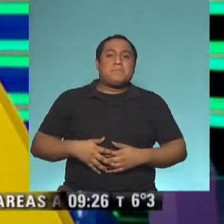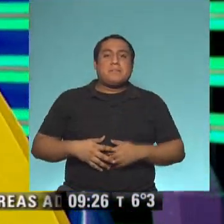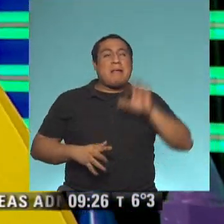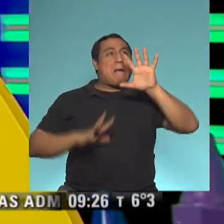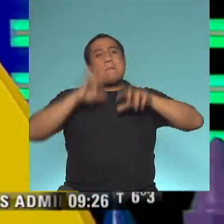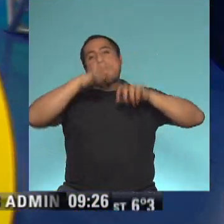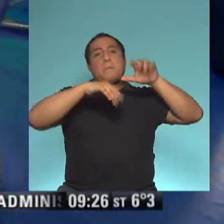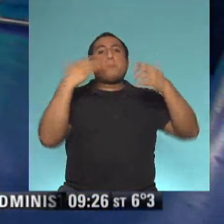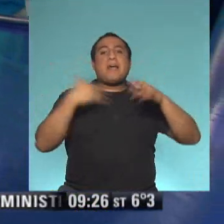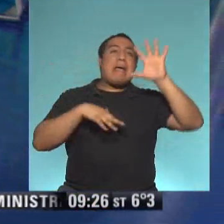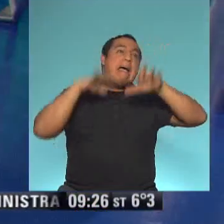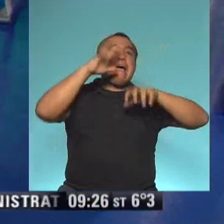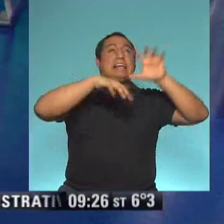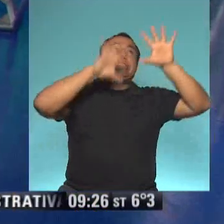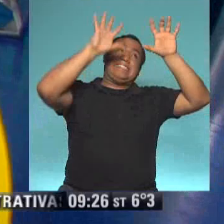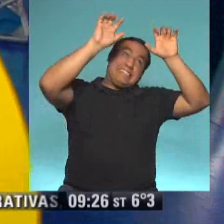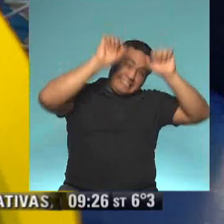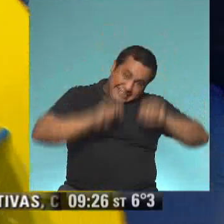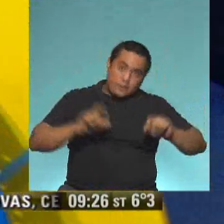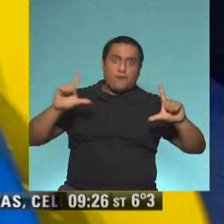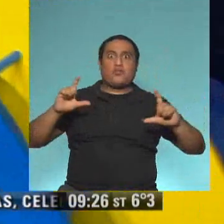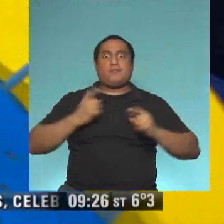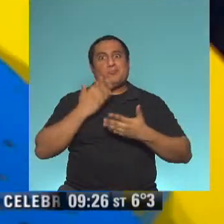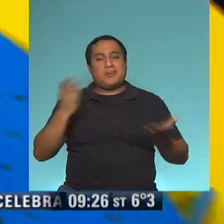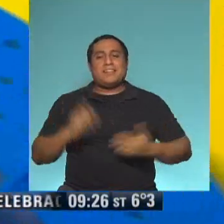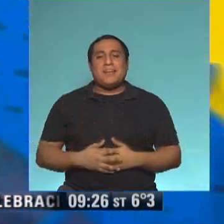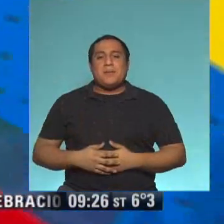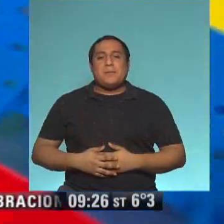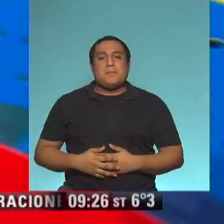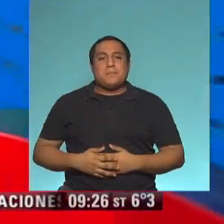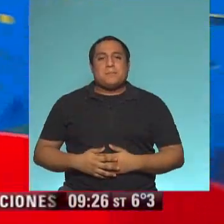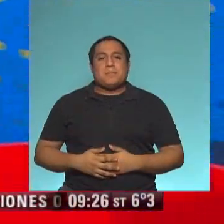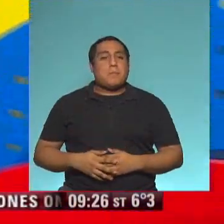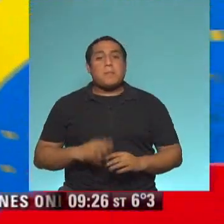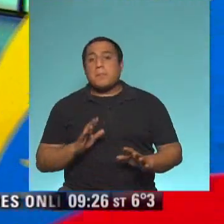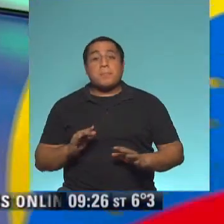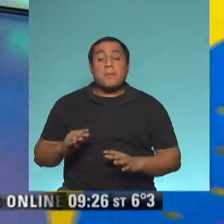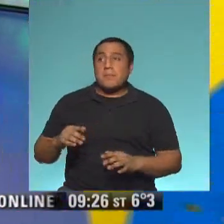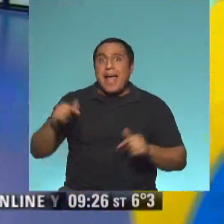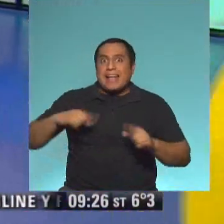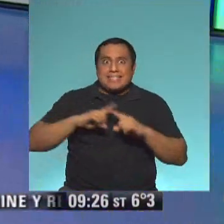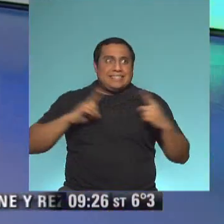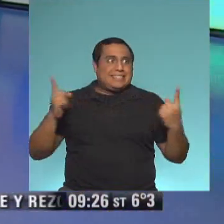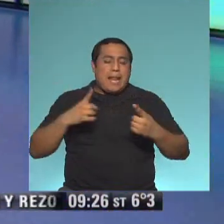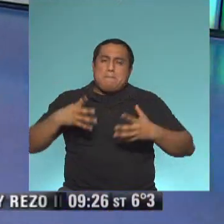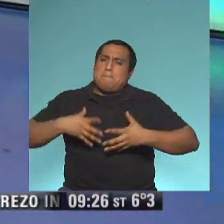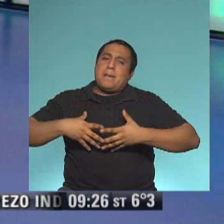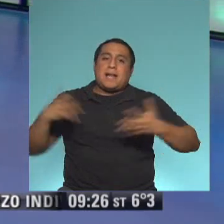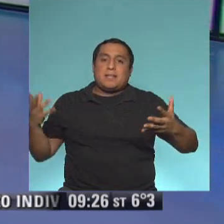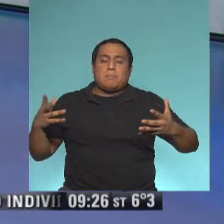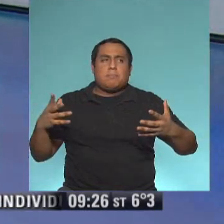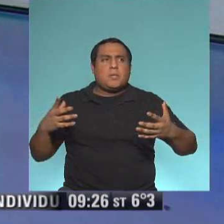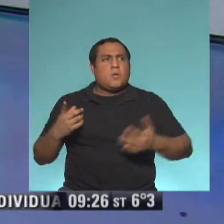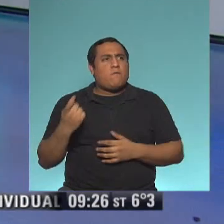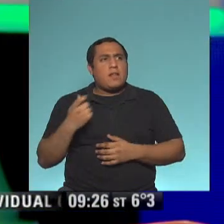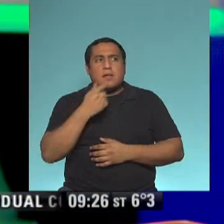escenografía nueva nos podemos. Ahí está. ¡Ah! Sol. Ahí está. Y Sol, ahí podemos hacer un puente entre los chicos Sol, y nosotros. Esta es la sala más grande. Sí. Pero a la sala, ¿qué le falta?